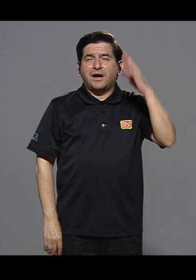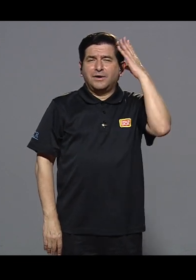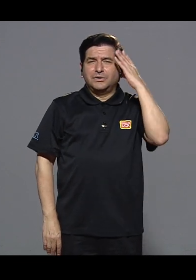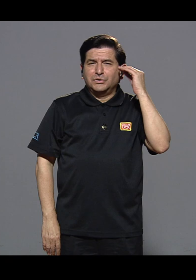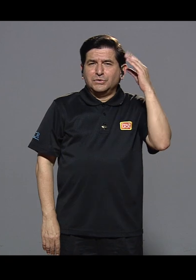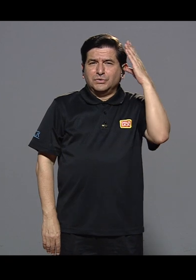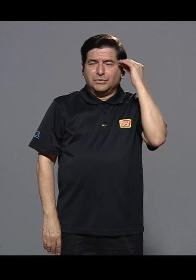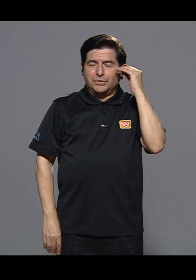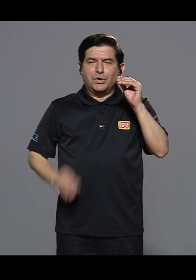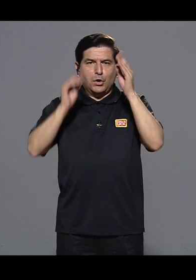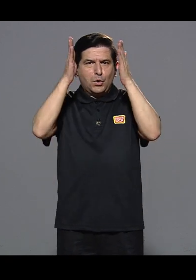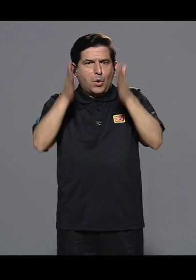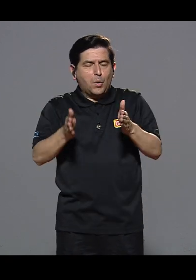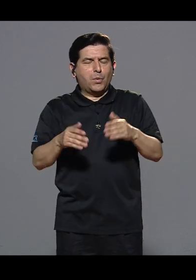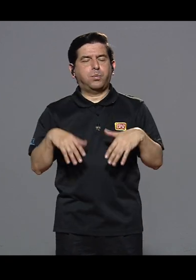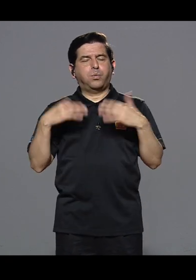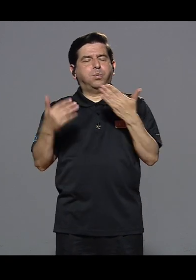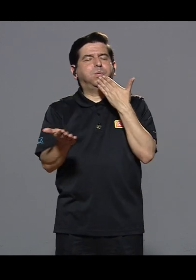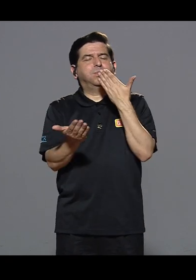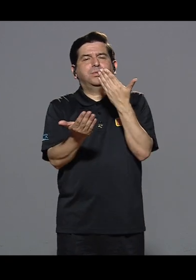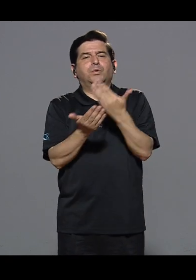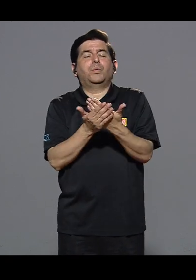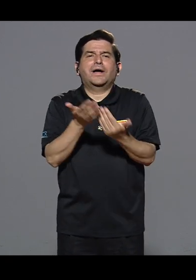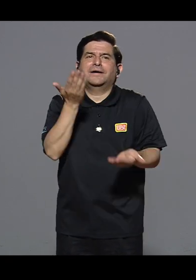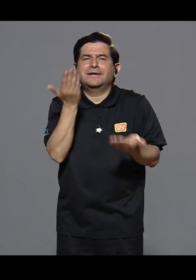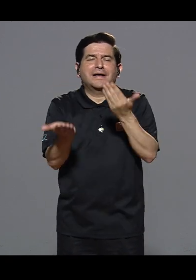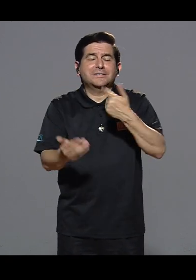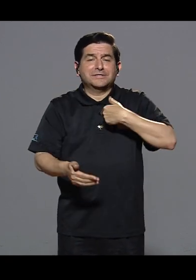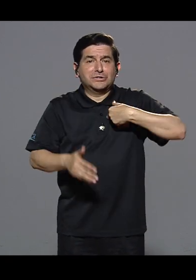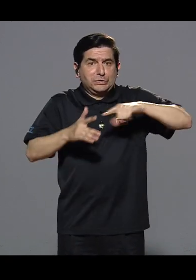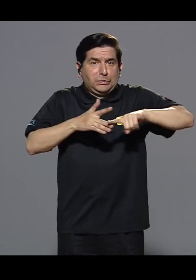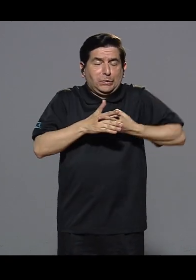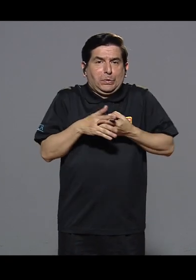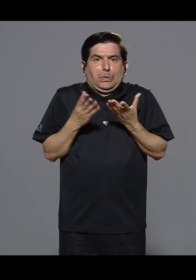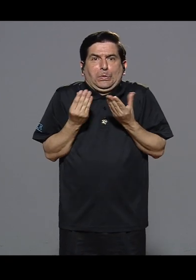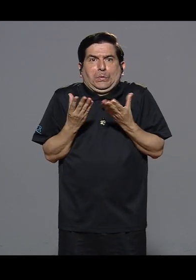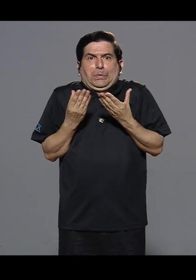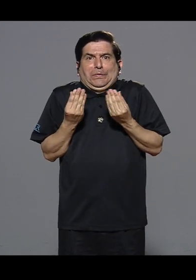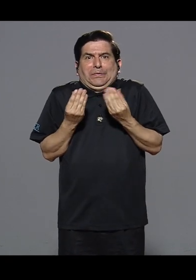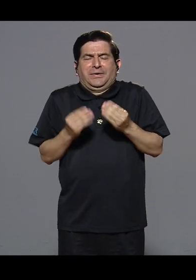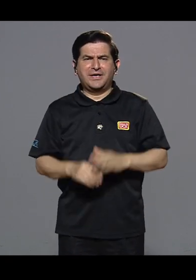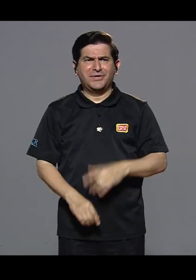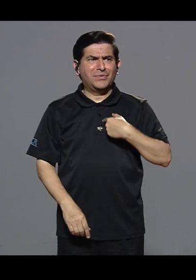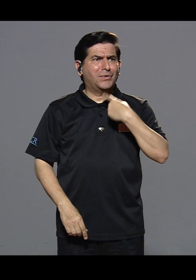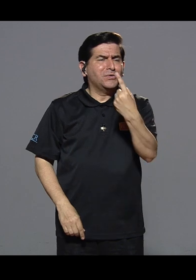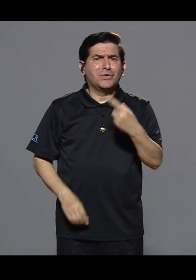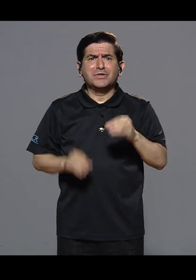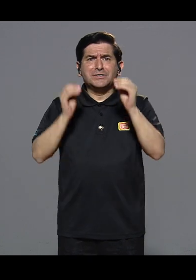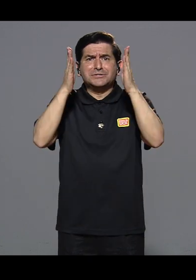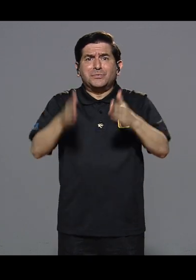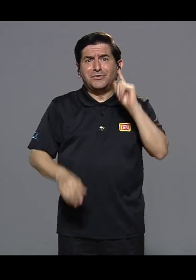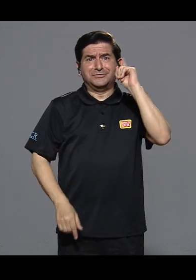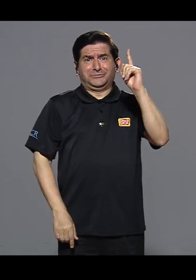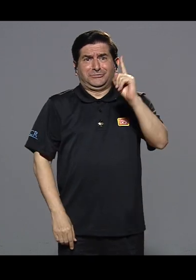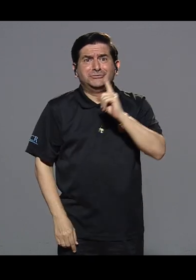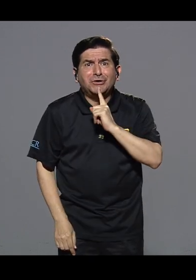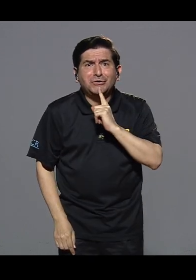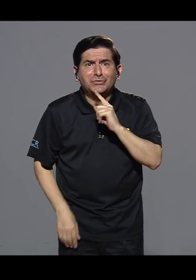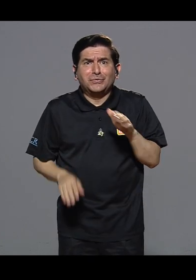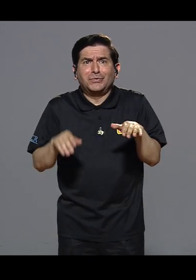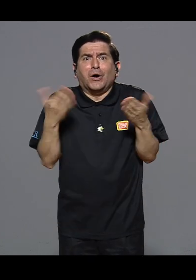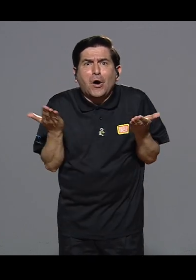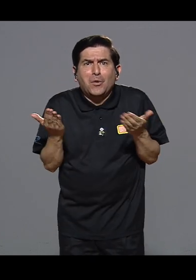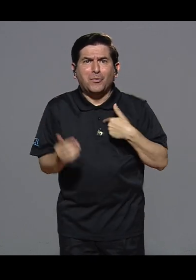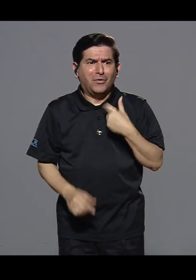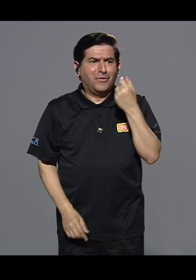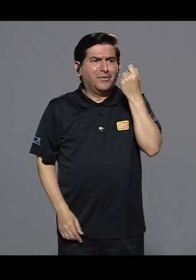Experiencia con el profe ha sido súper buena. Tal vez uno entra con susto porque uno dice, ay, el profesor es sordo. ¿Cómo que es sordo?